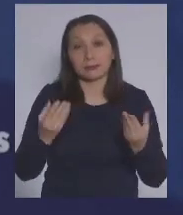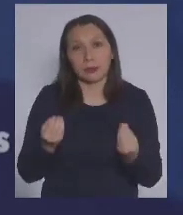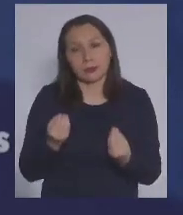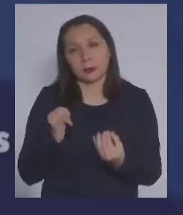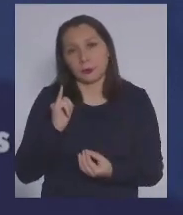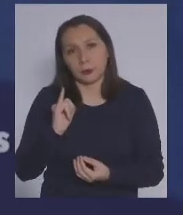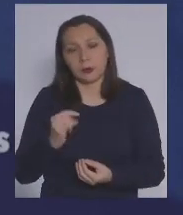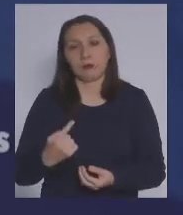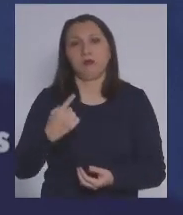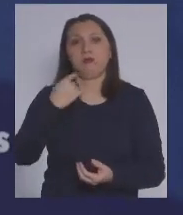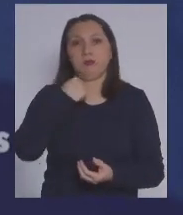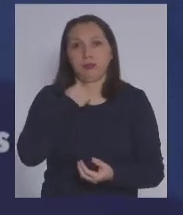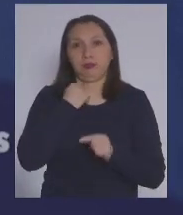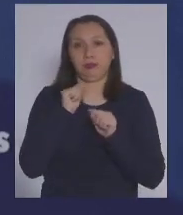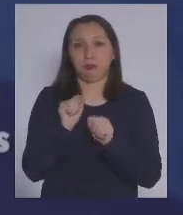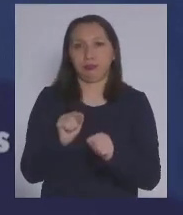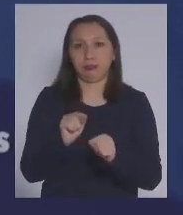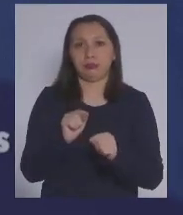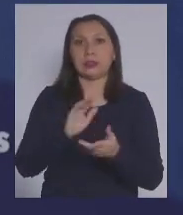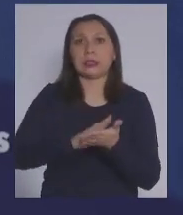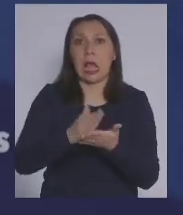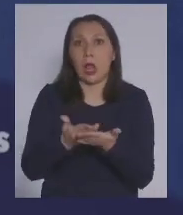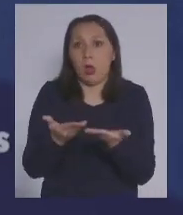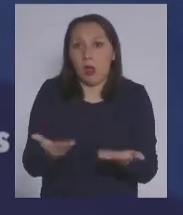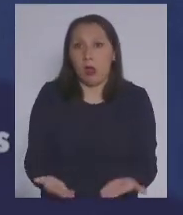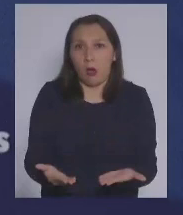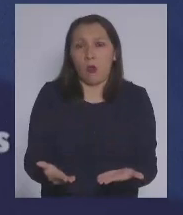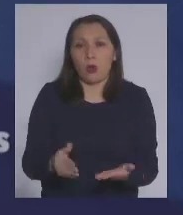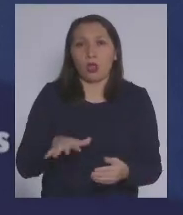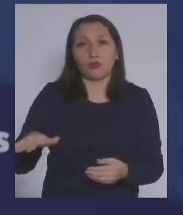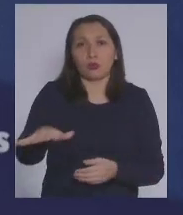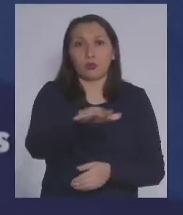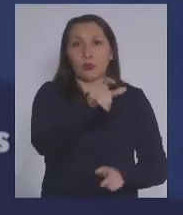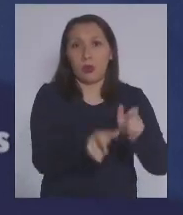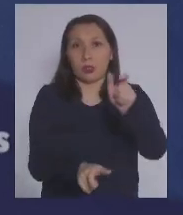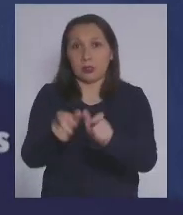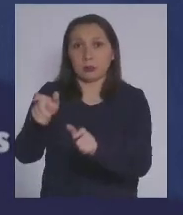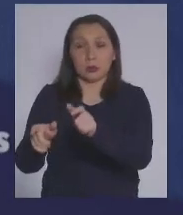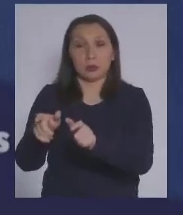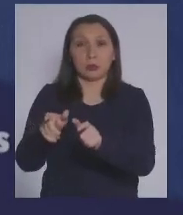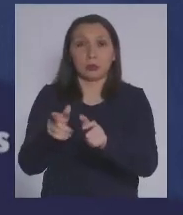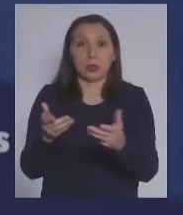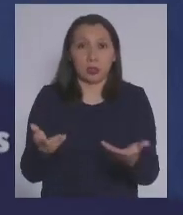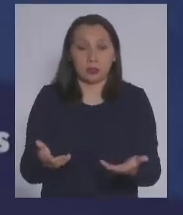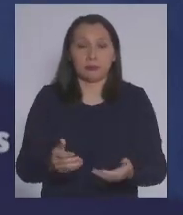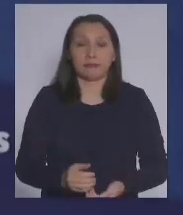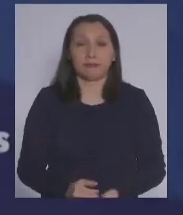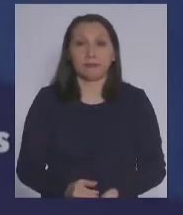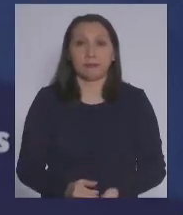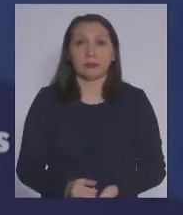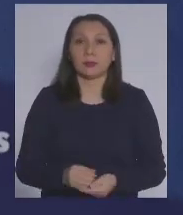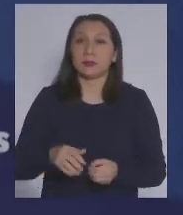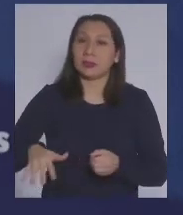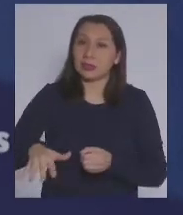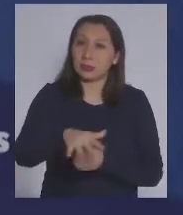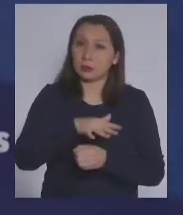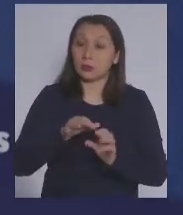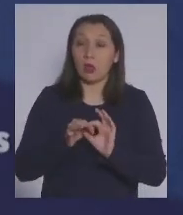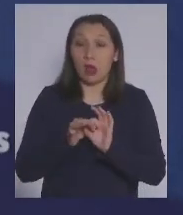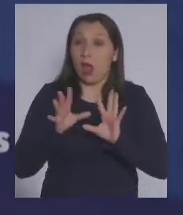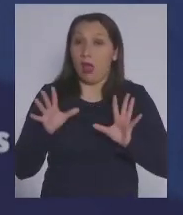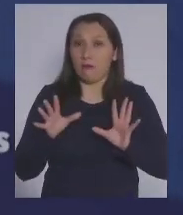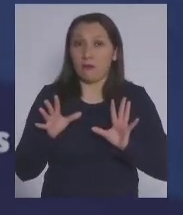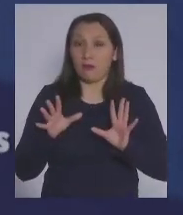afectan el estado de salud o actual de la población y de las personas en una situación grave